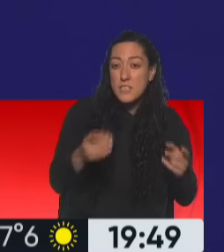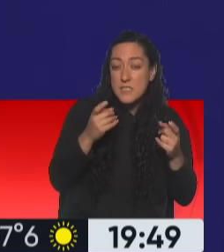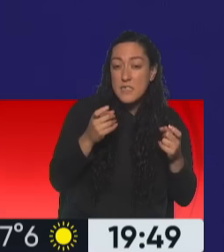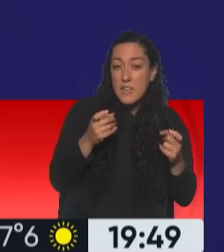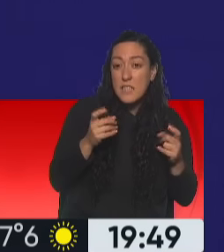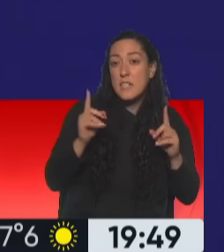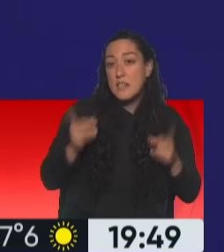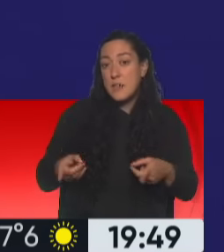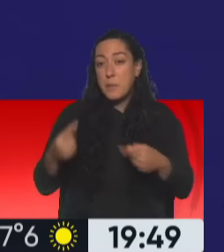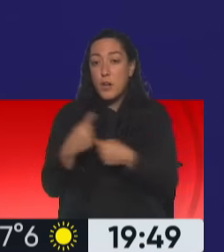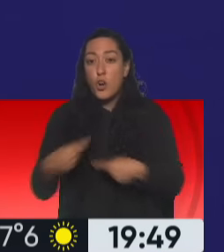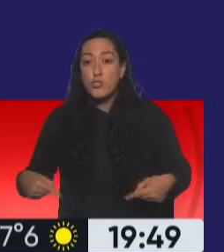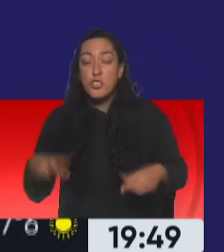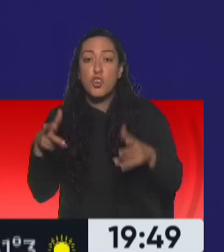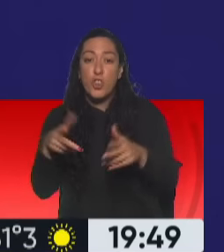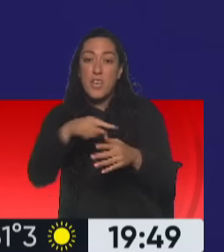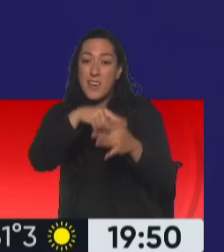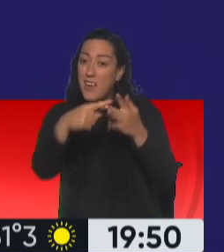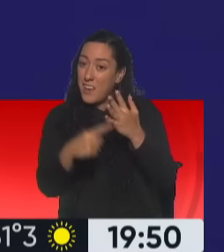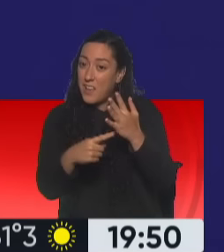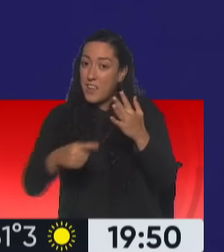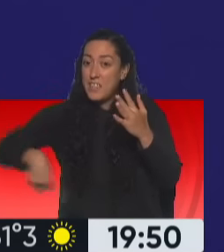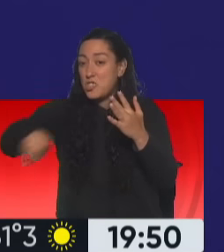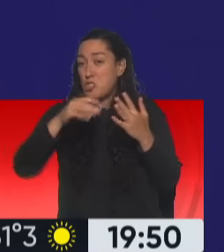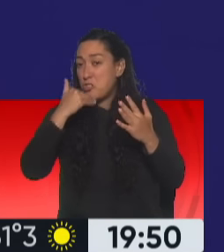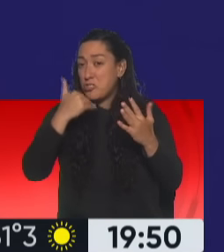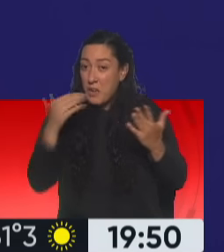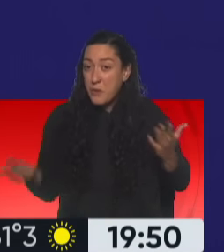que conocer todas las cosas que dije recién, que no las saben.